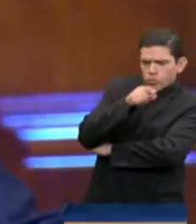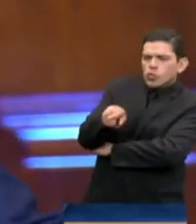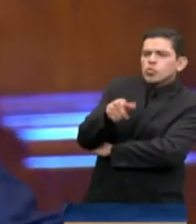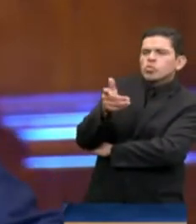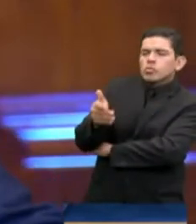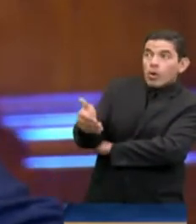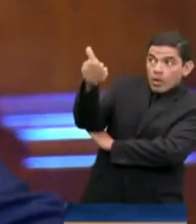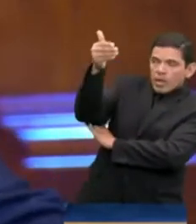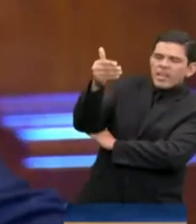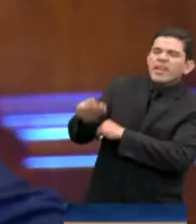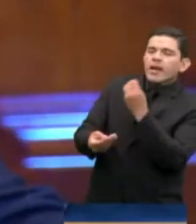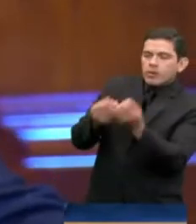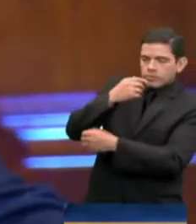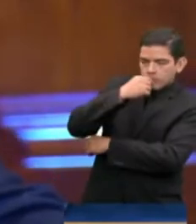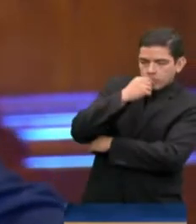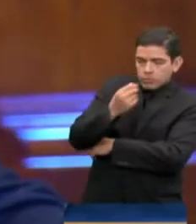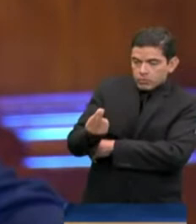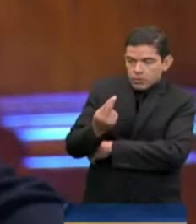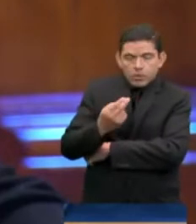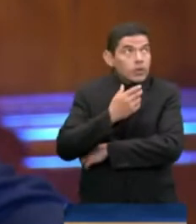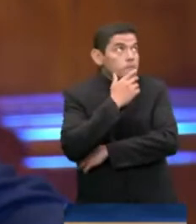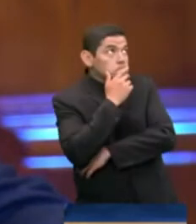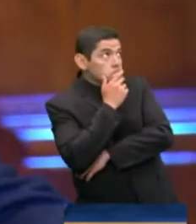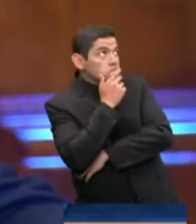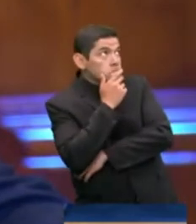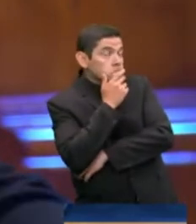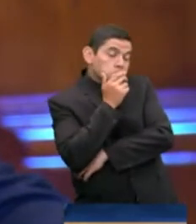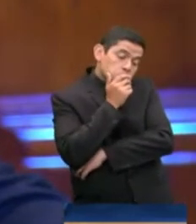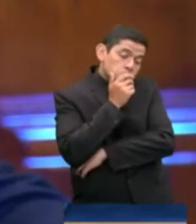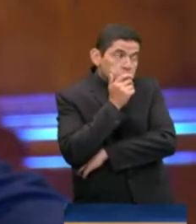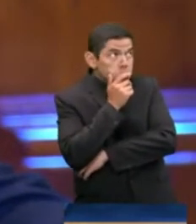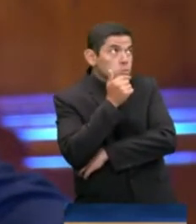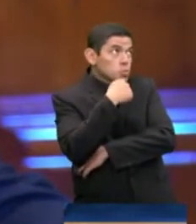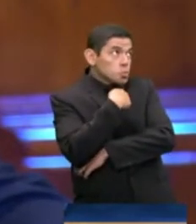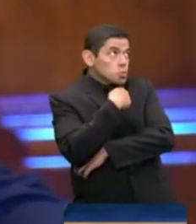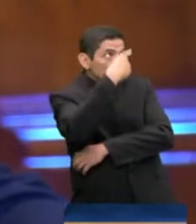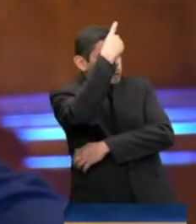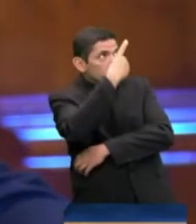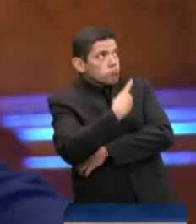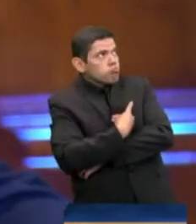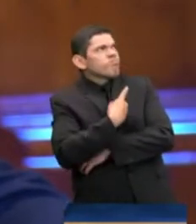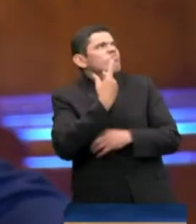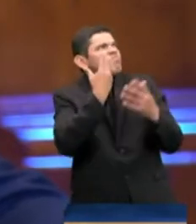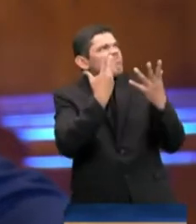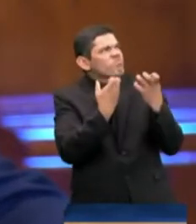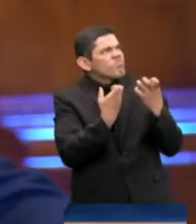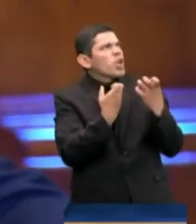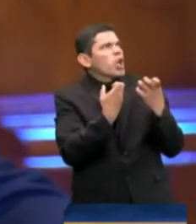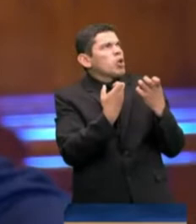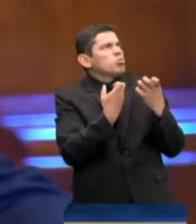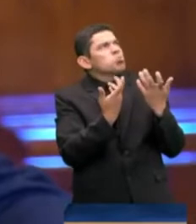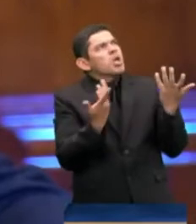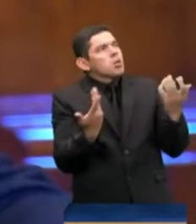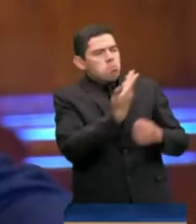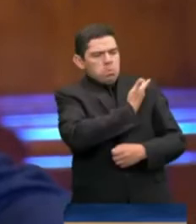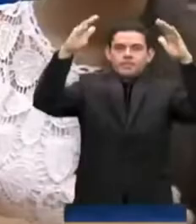ser de grande? Y me respondió con inocencia y determinación: presidente